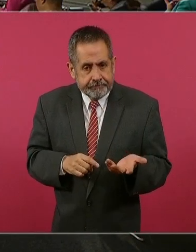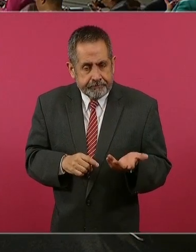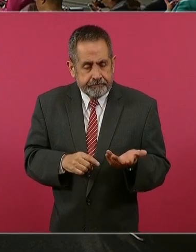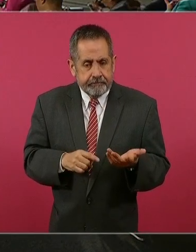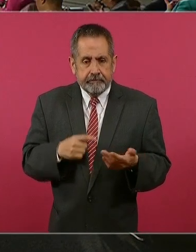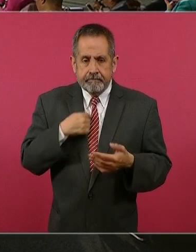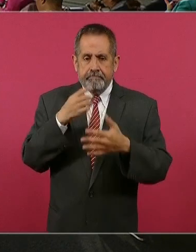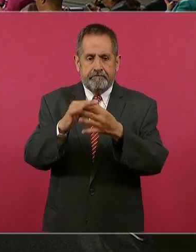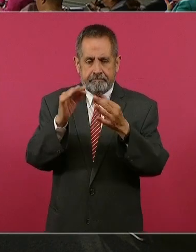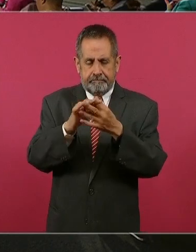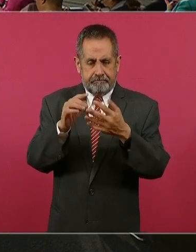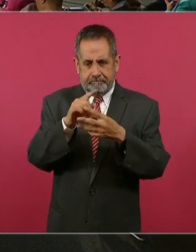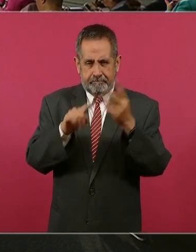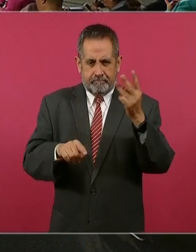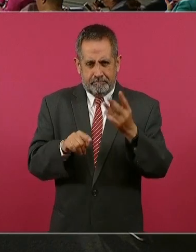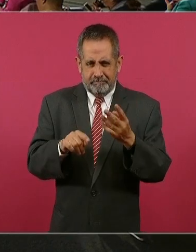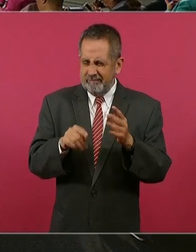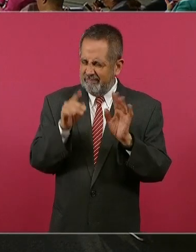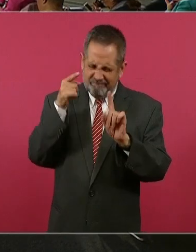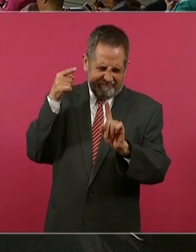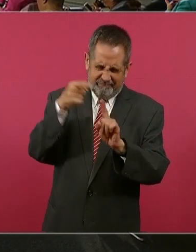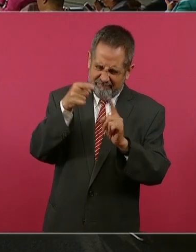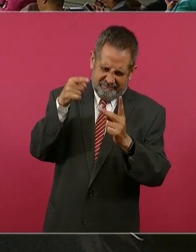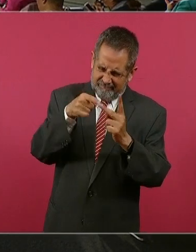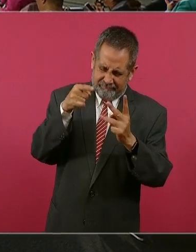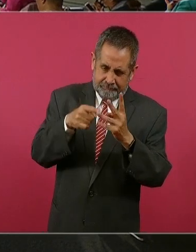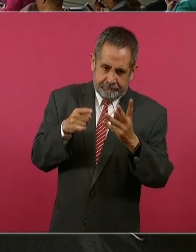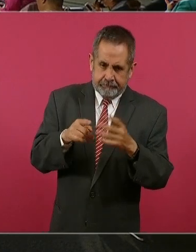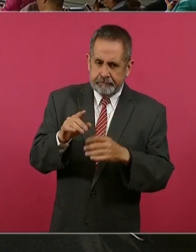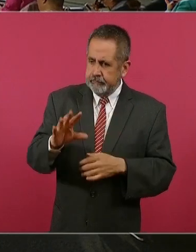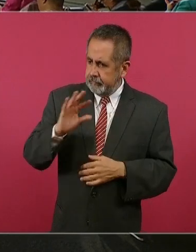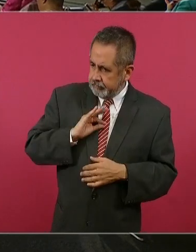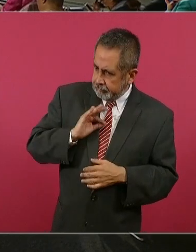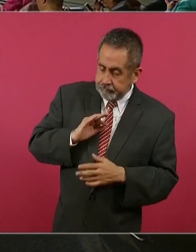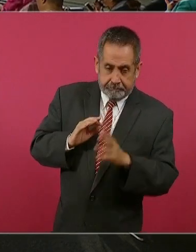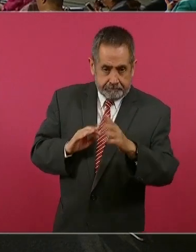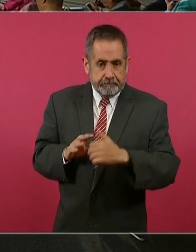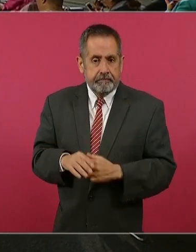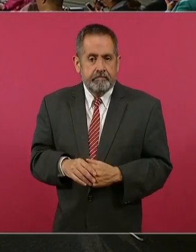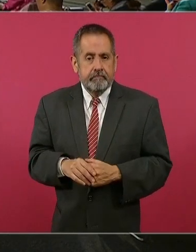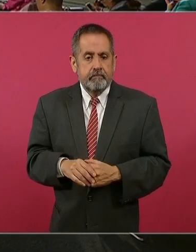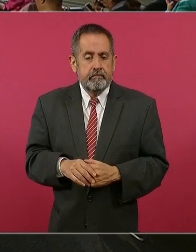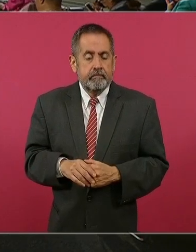pues le voy a plantear puntos concretos que nos han observado.